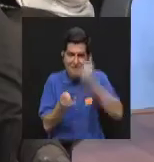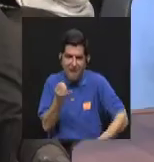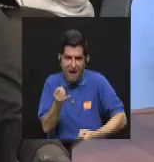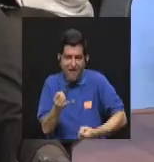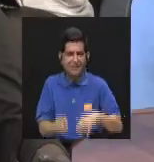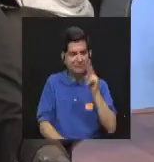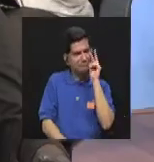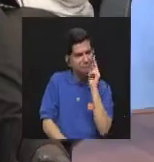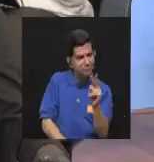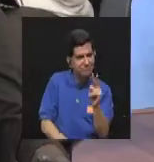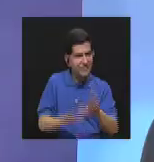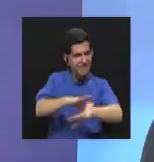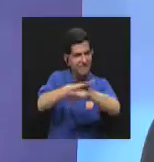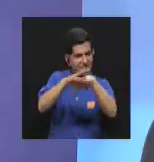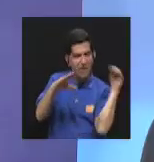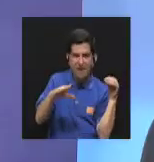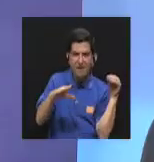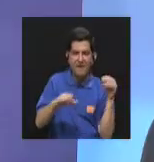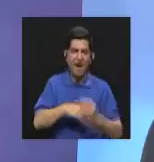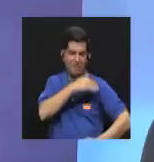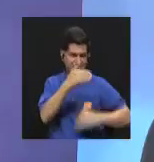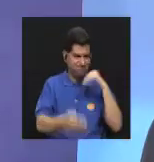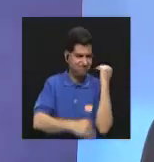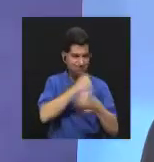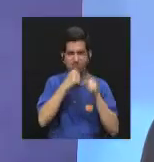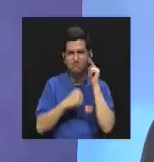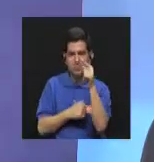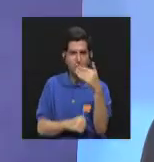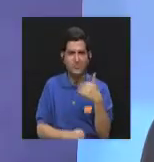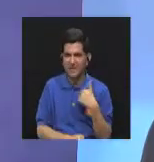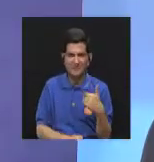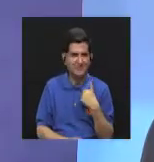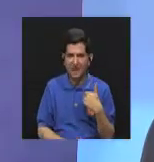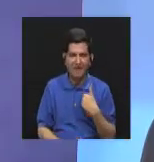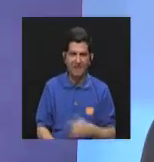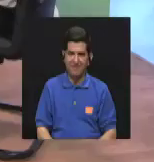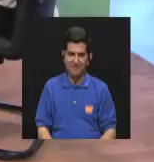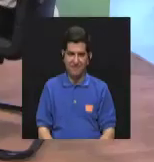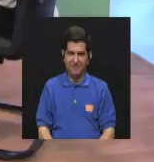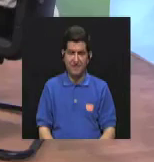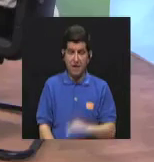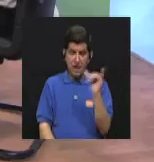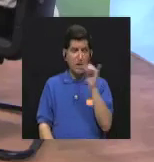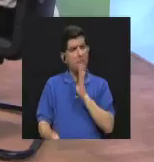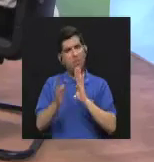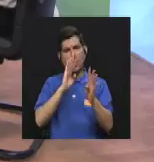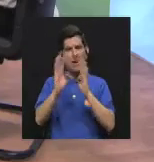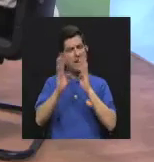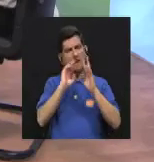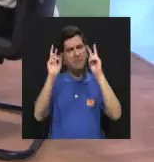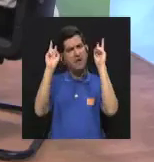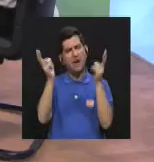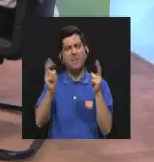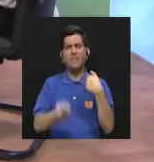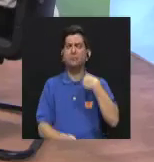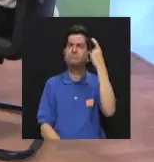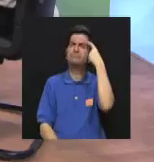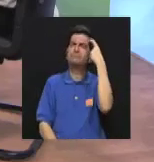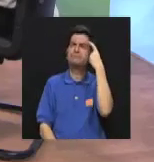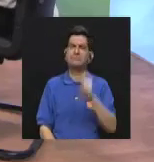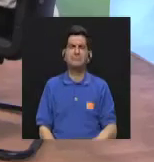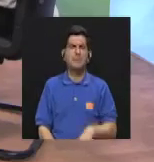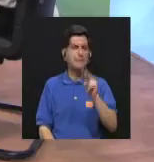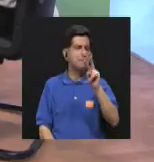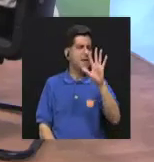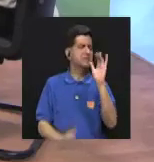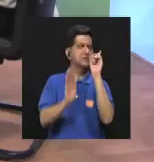es de ver desde afuera el proceso que ustedes tuvieron. También hablando sobre eso, estaba pensando en que si son